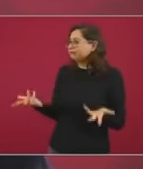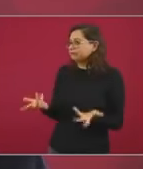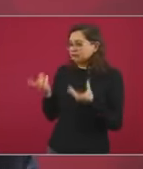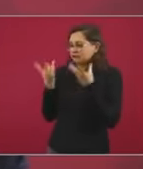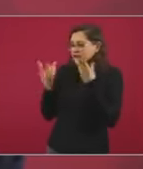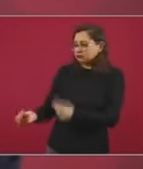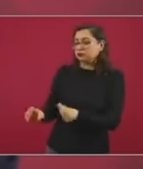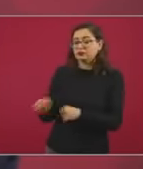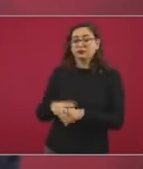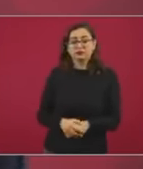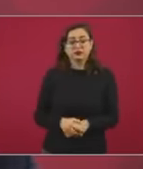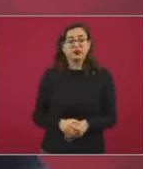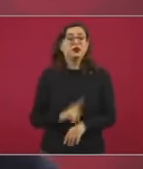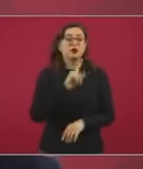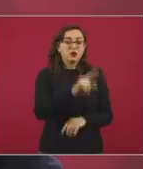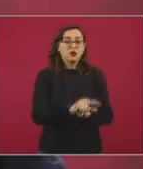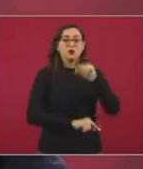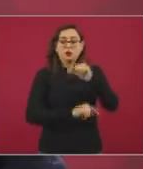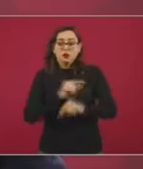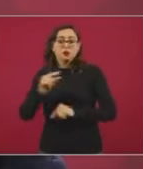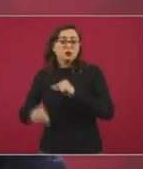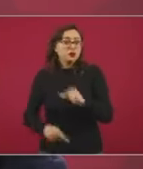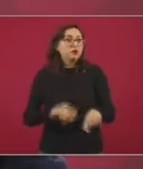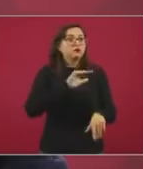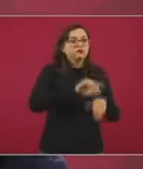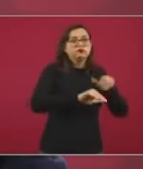porque se está comprando en las fábricas.